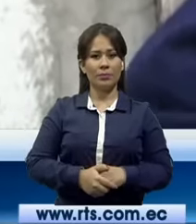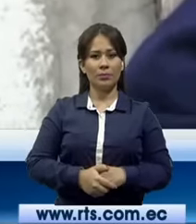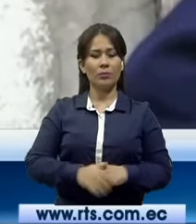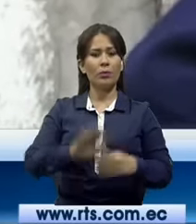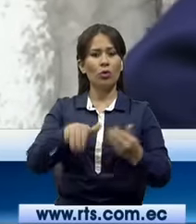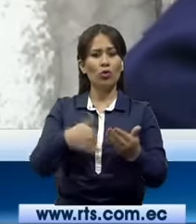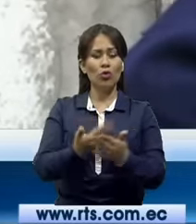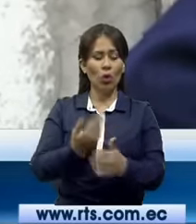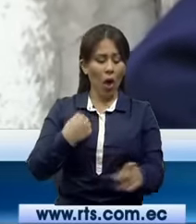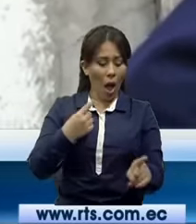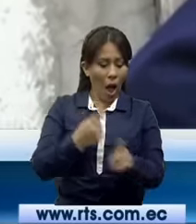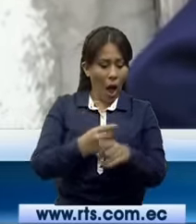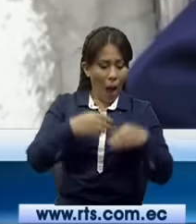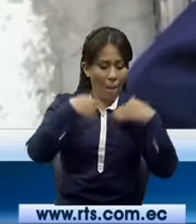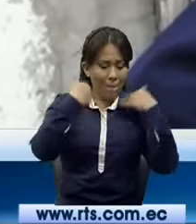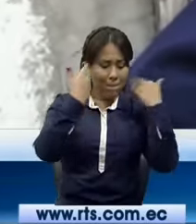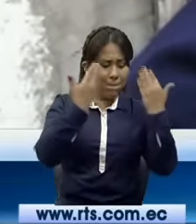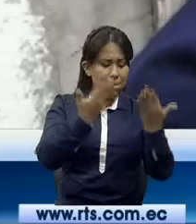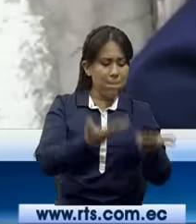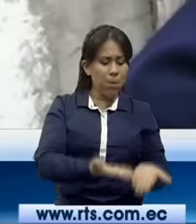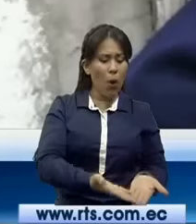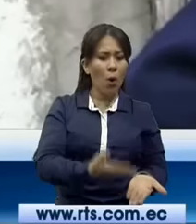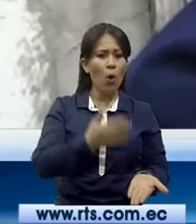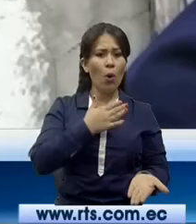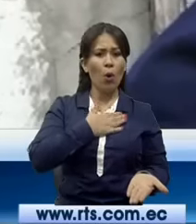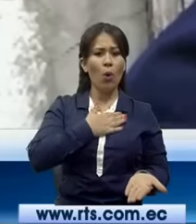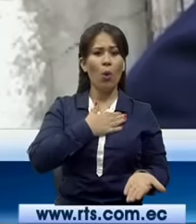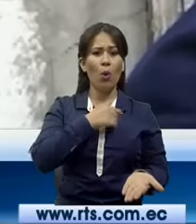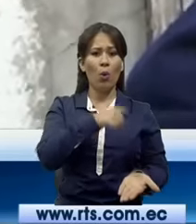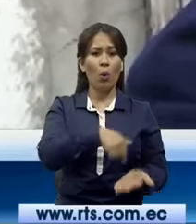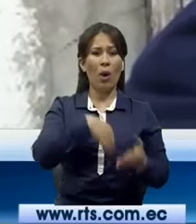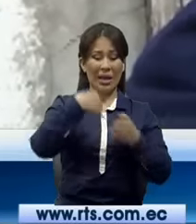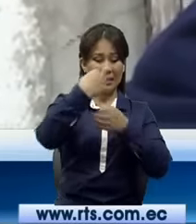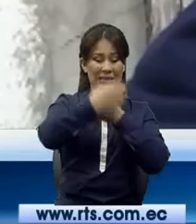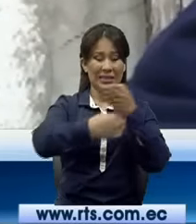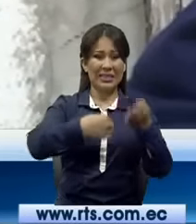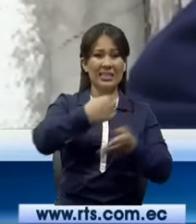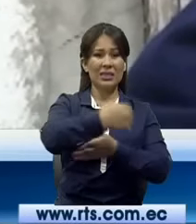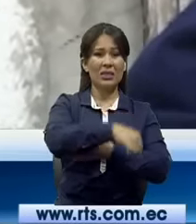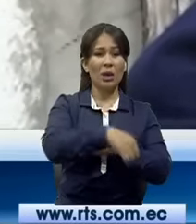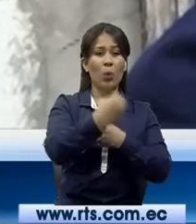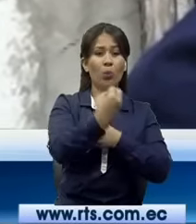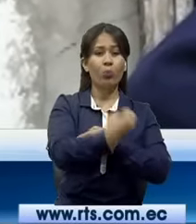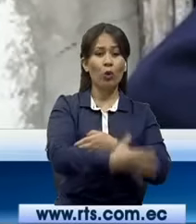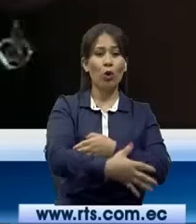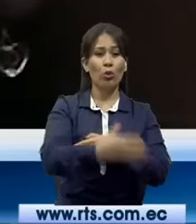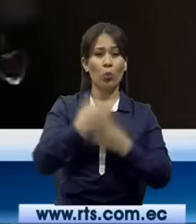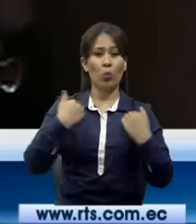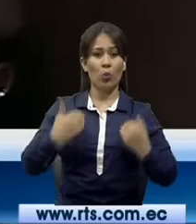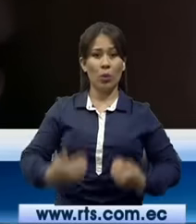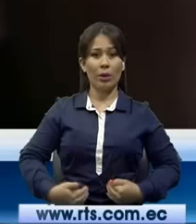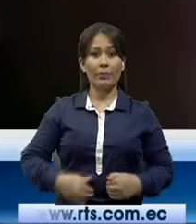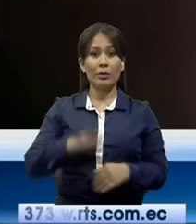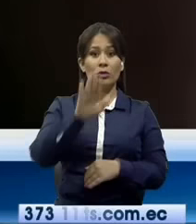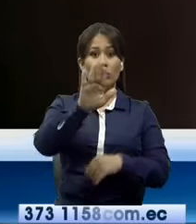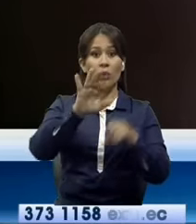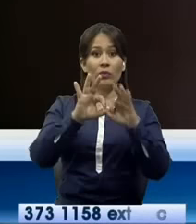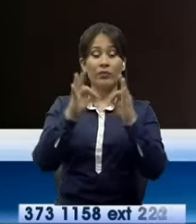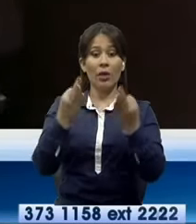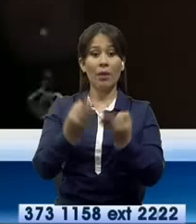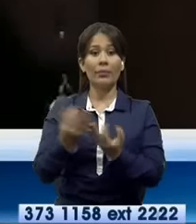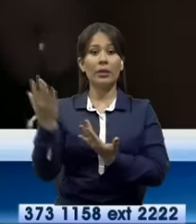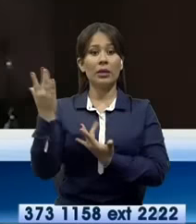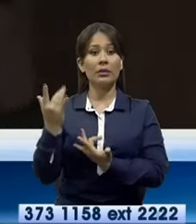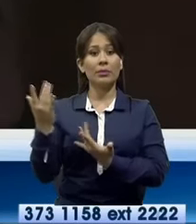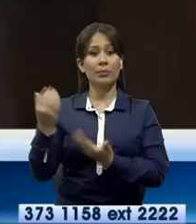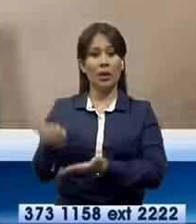estaba tirada dentro a la quebrada que es, y la encontramos. Sus familiares esperan la ayuda